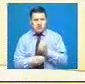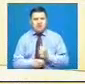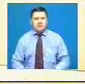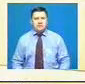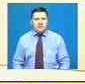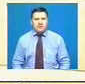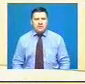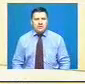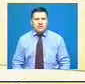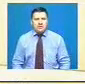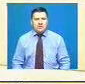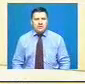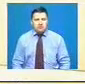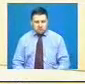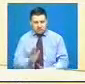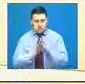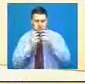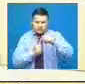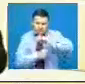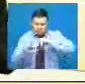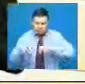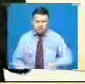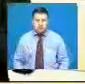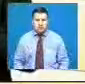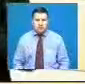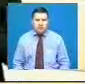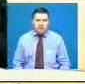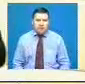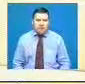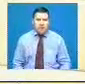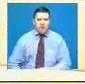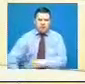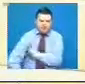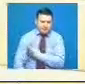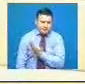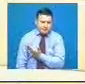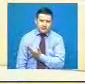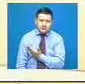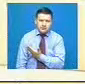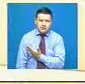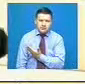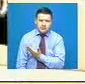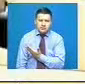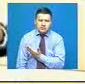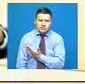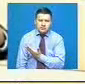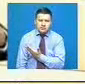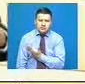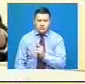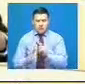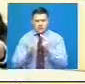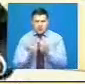para asegurar el éxito de la industria y del agro. La ministra Cecilia Álvarez se reúne